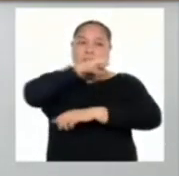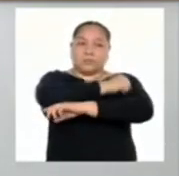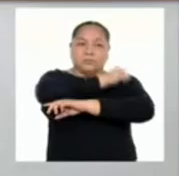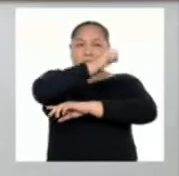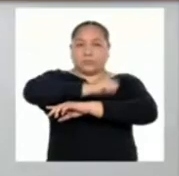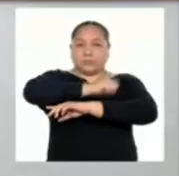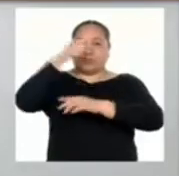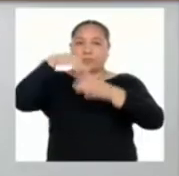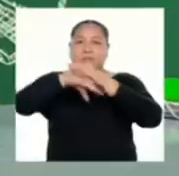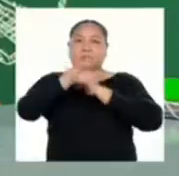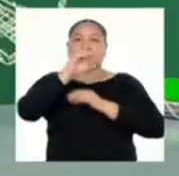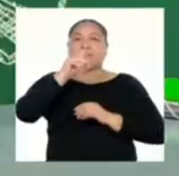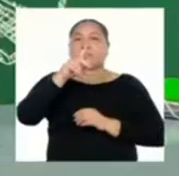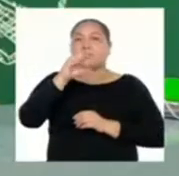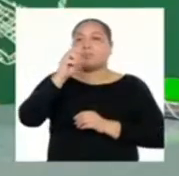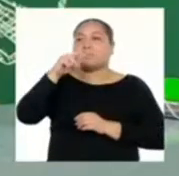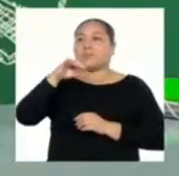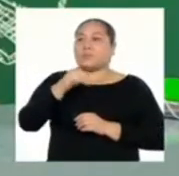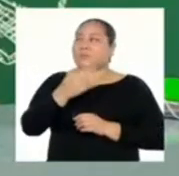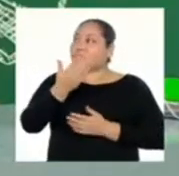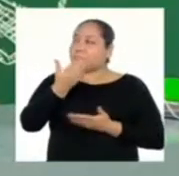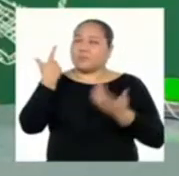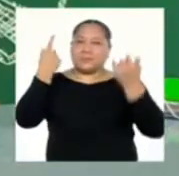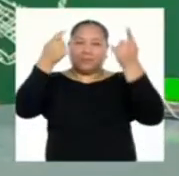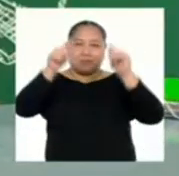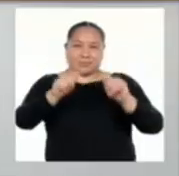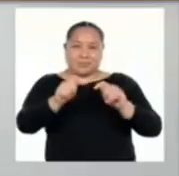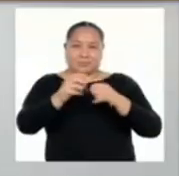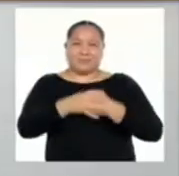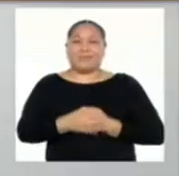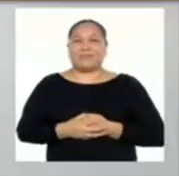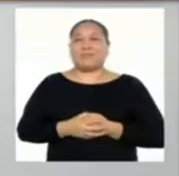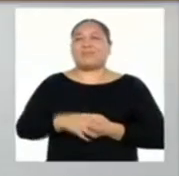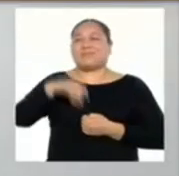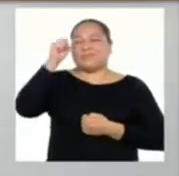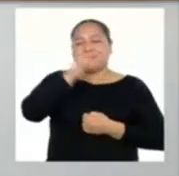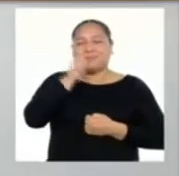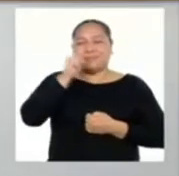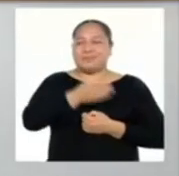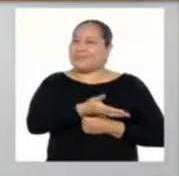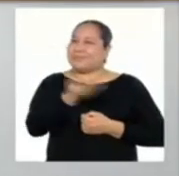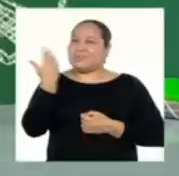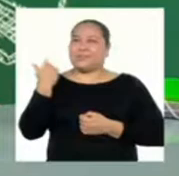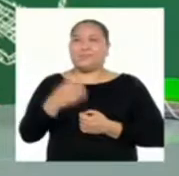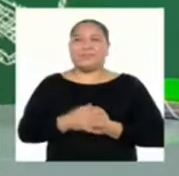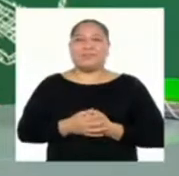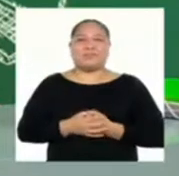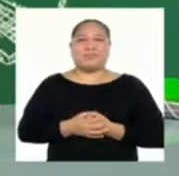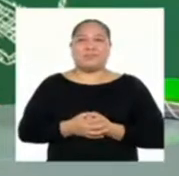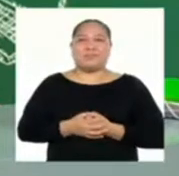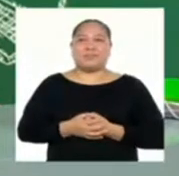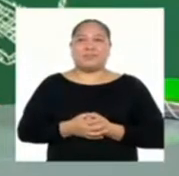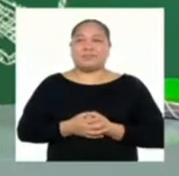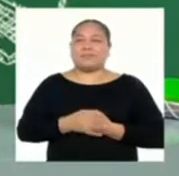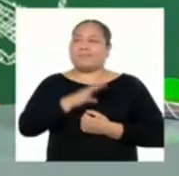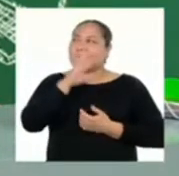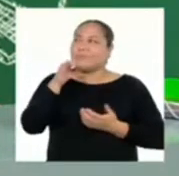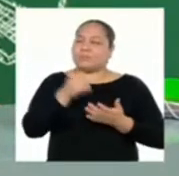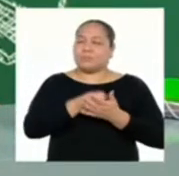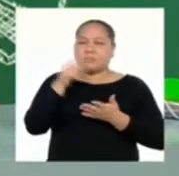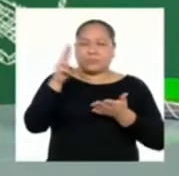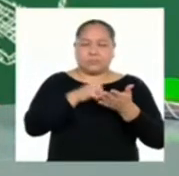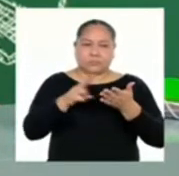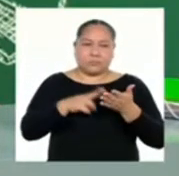indígenas en la colonia. Antes, ¿vamos a la pausa? Por supuesto, vamos. Con todo esto que